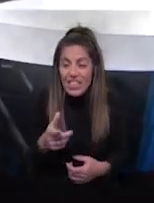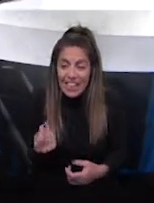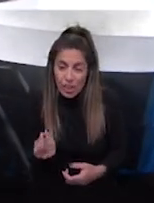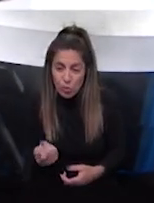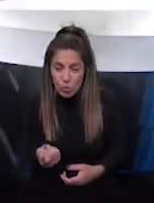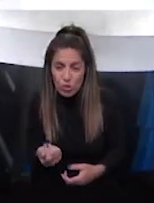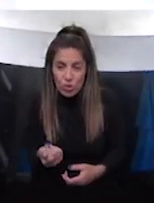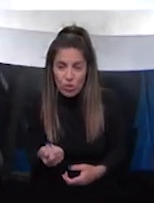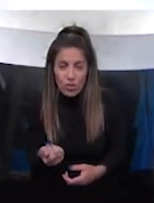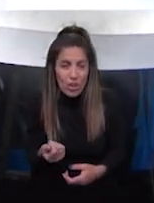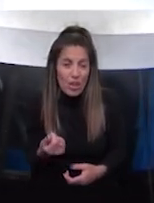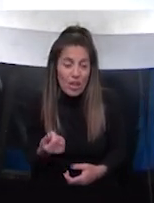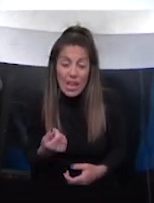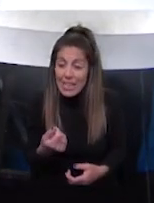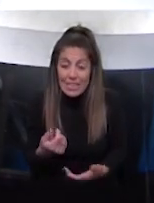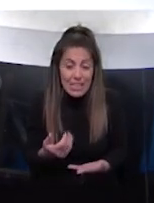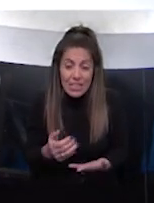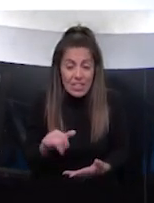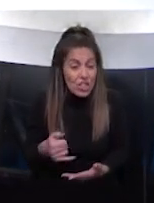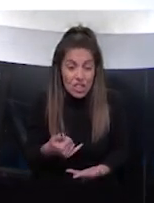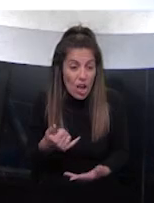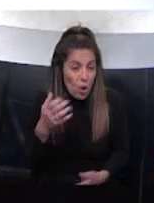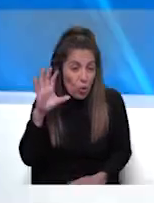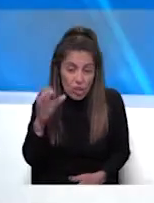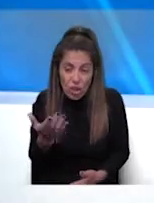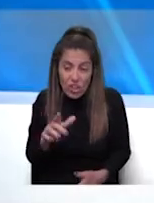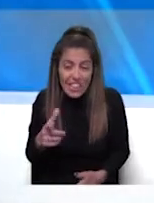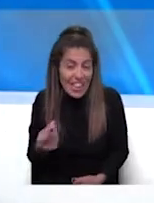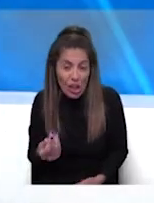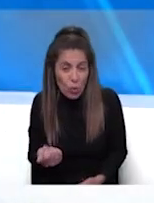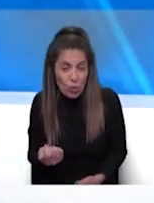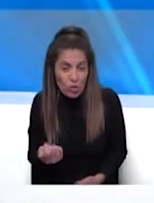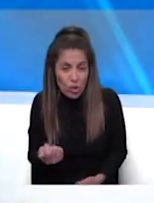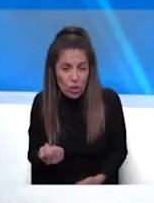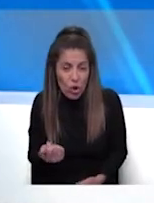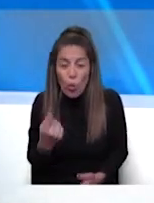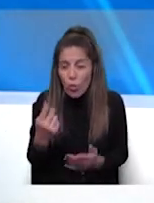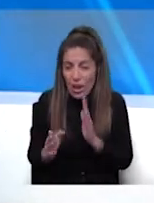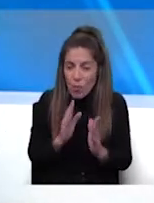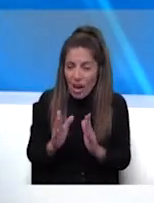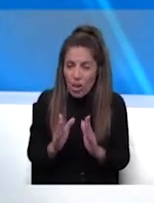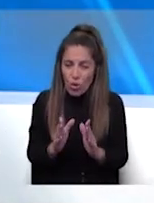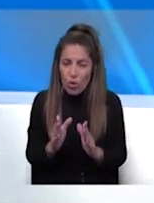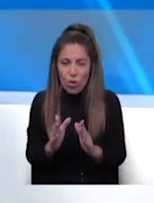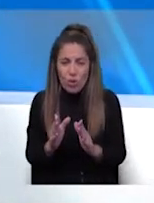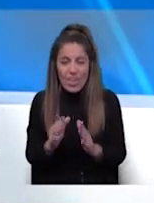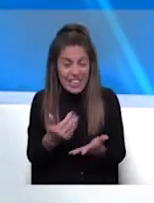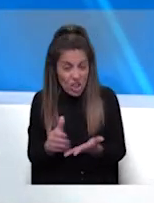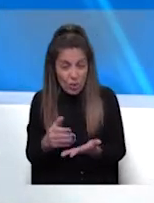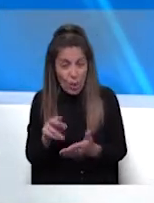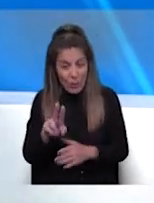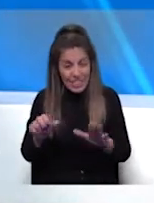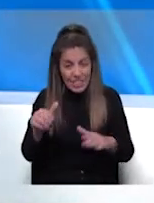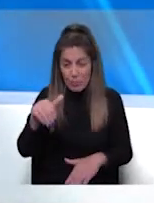recursos, y lo siento permanentemente, no teníamos recursos, teníamos un abogado y te sobraron 26